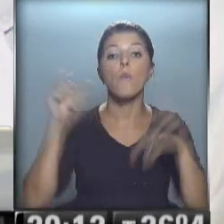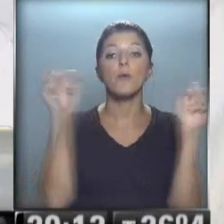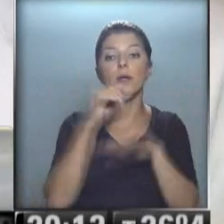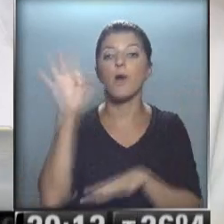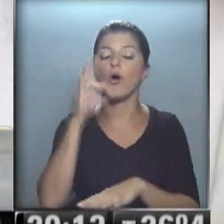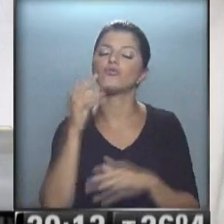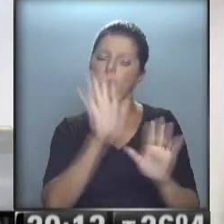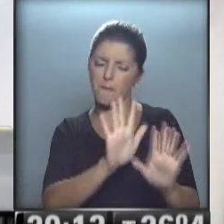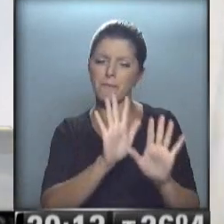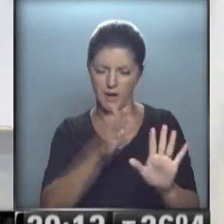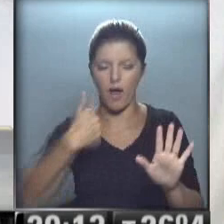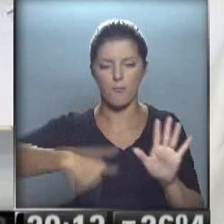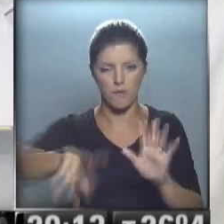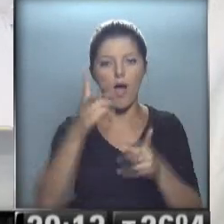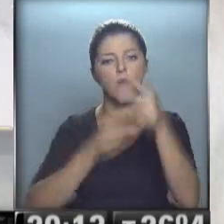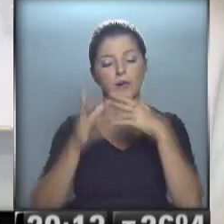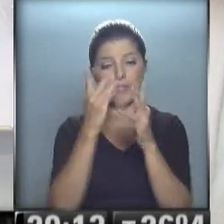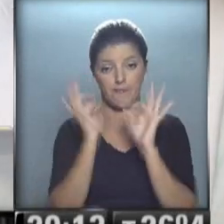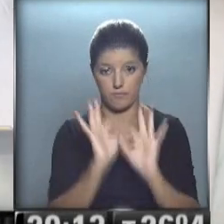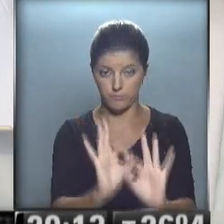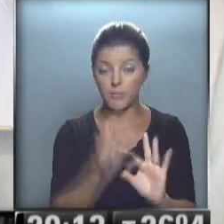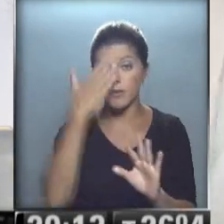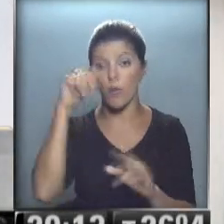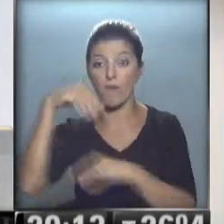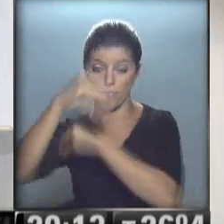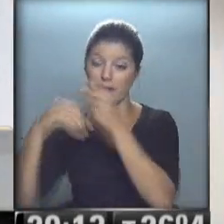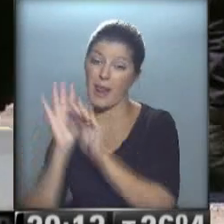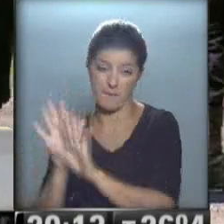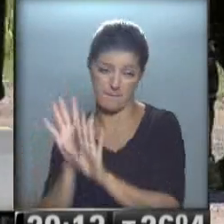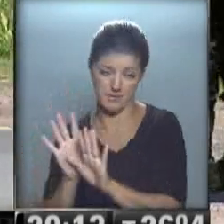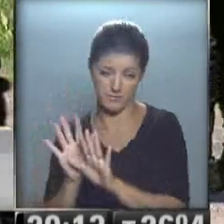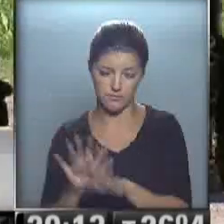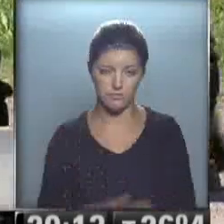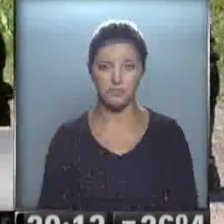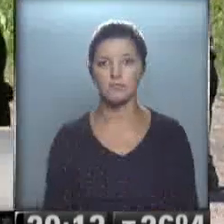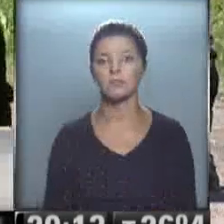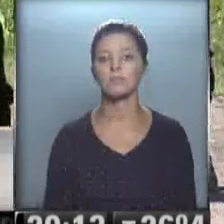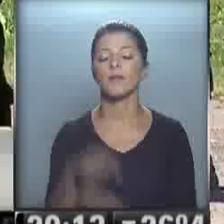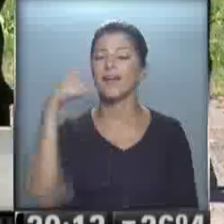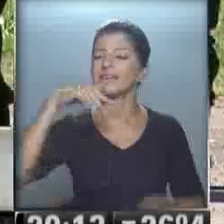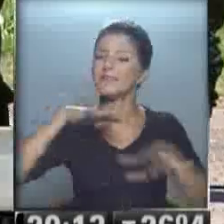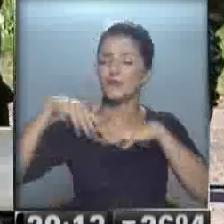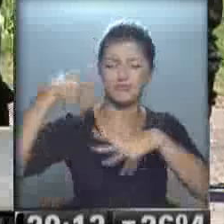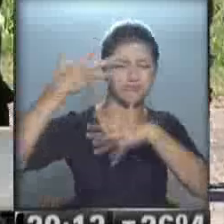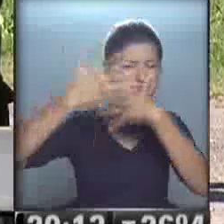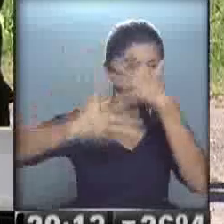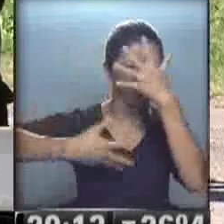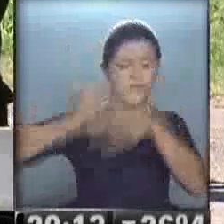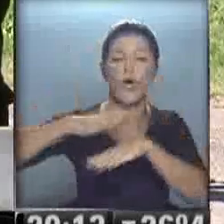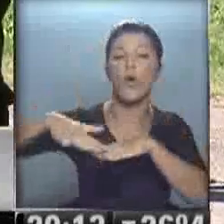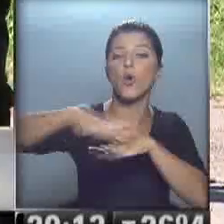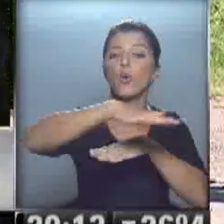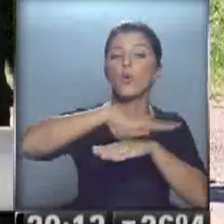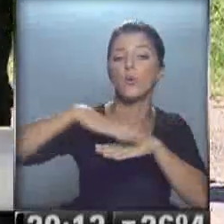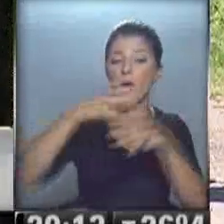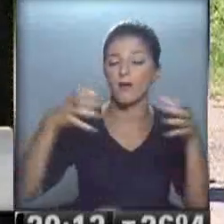quiero anticipar información al respecto, porque la familia estará esperando, está siendo explorada. El episodio violento se produjo en la entrada del obrador